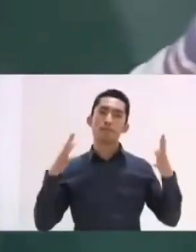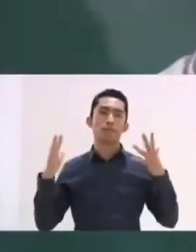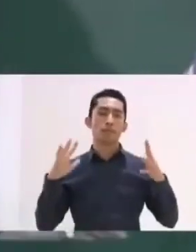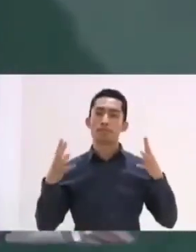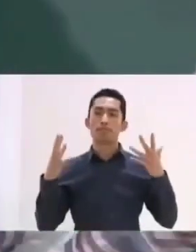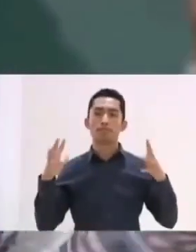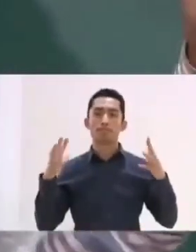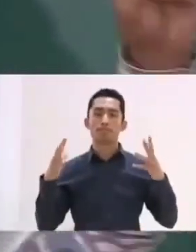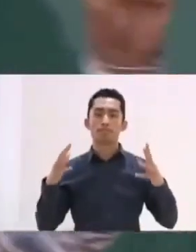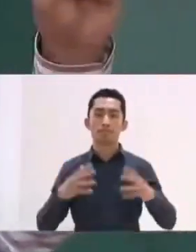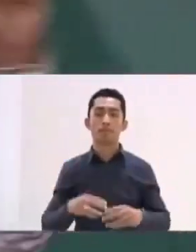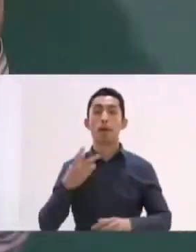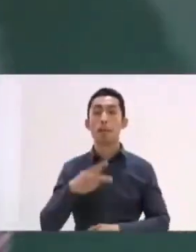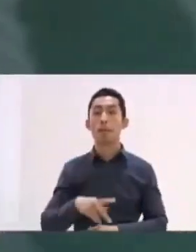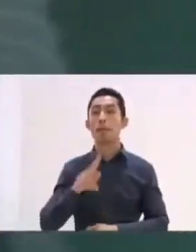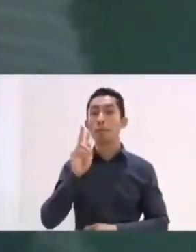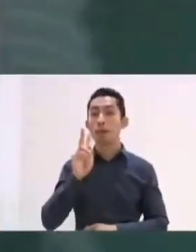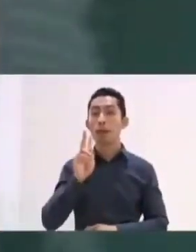Pero